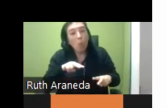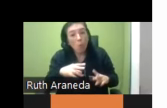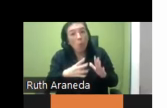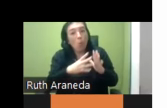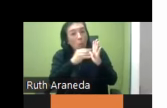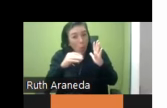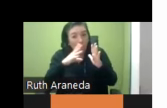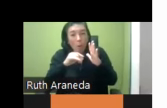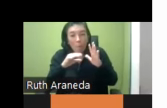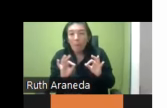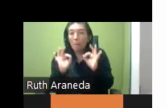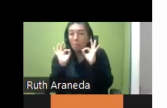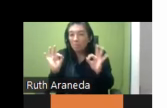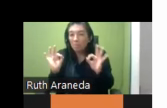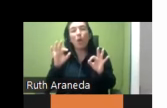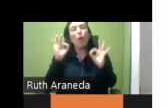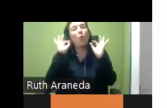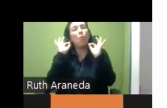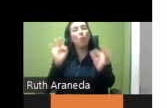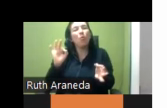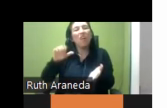fue el centro de esta ciudad.